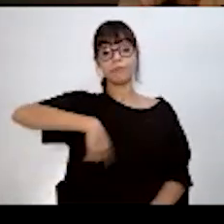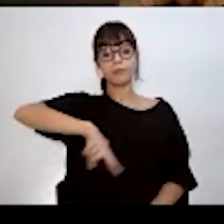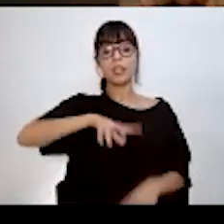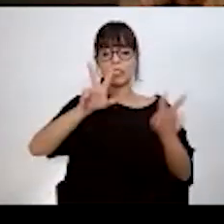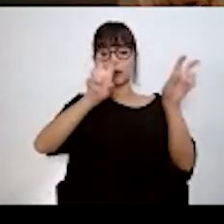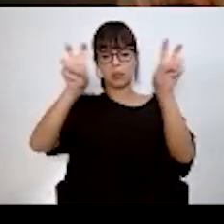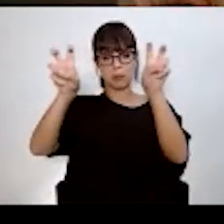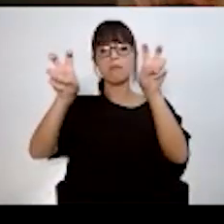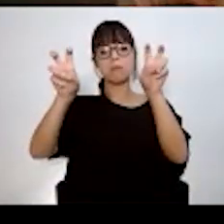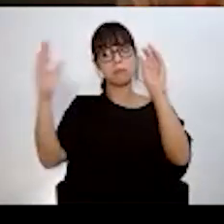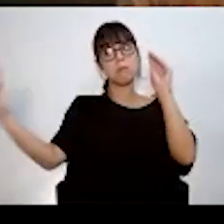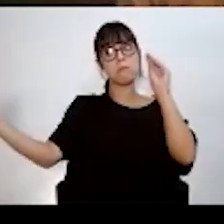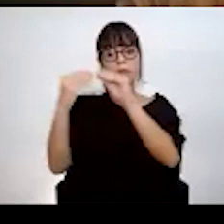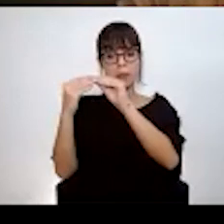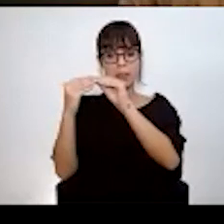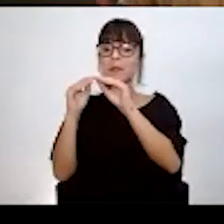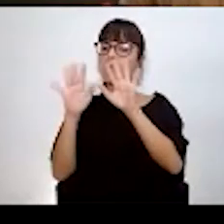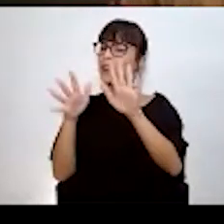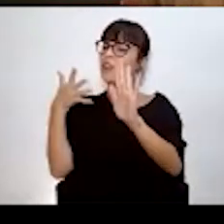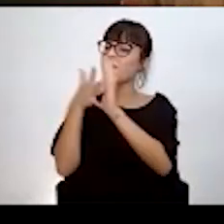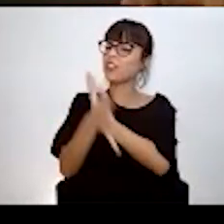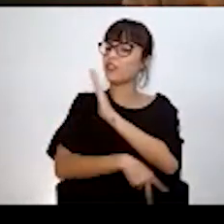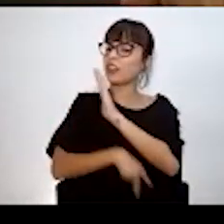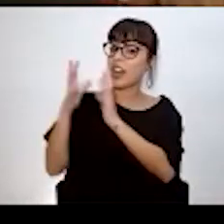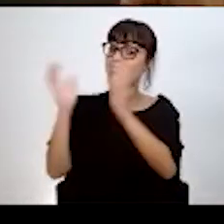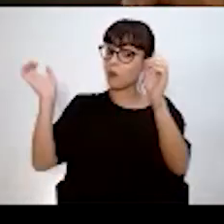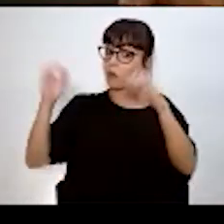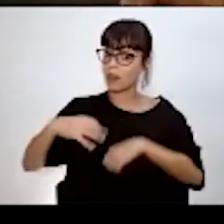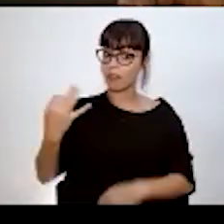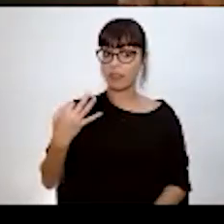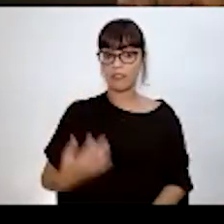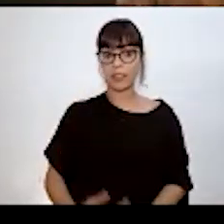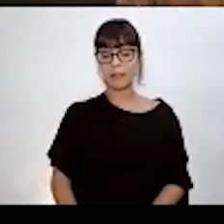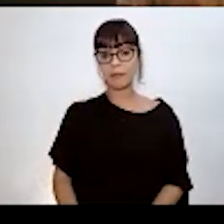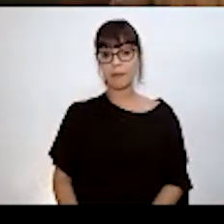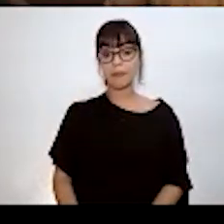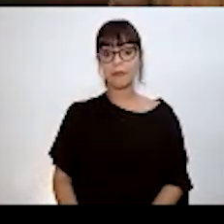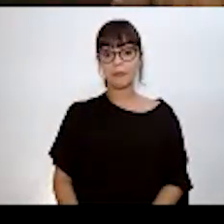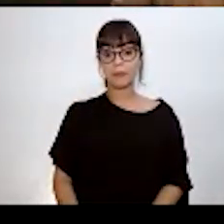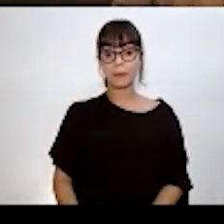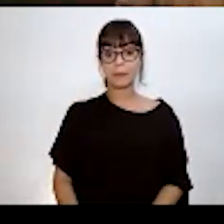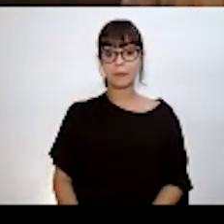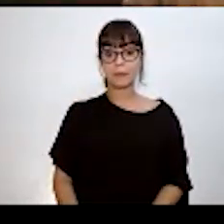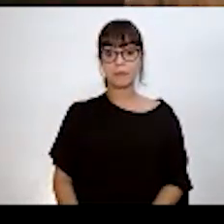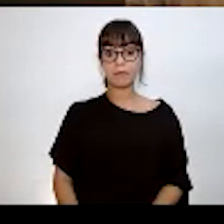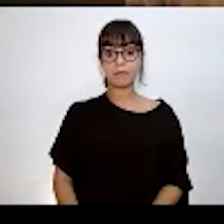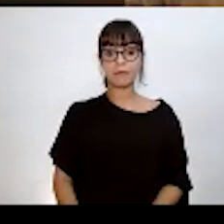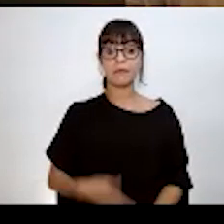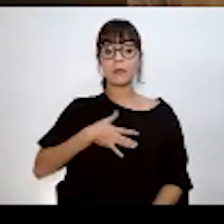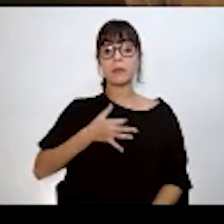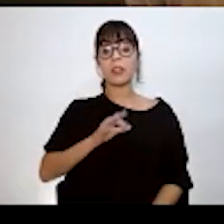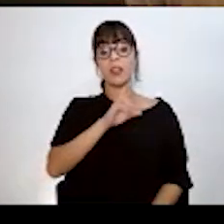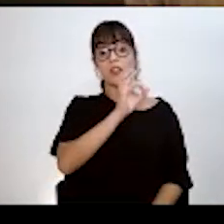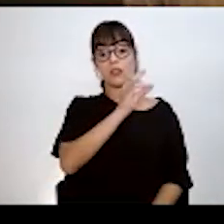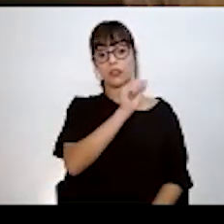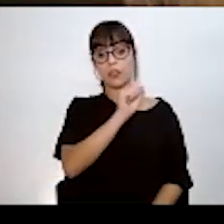quizás nos falta hacer una mayor definición, ¿no? Y fundamentalmente porque nos hace falta un mayor encuentro. Posiblemente Rosa Fregel, que viene la semana